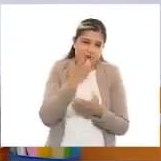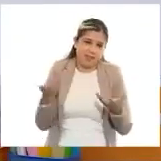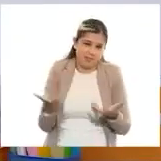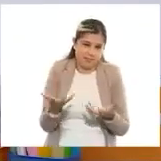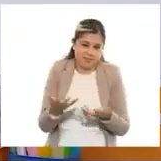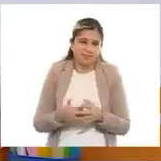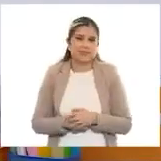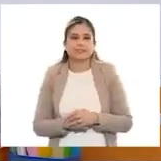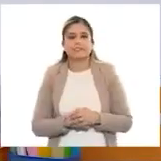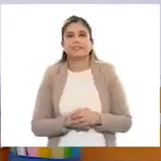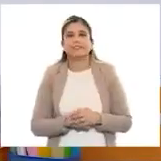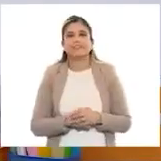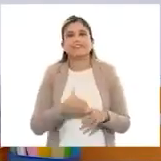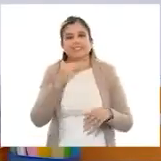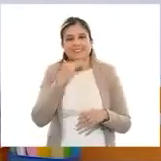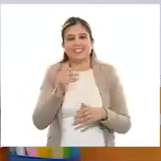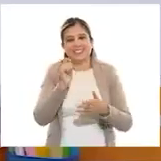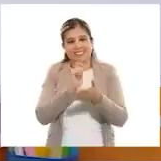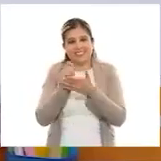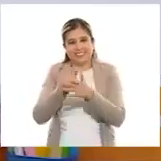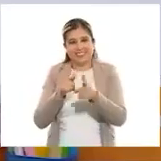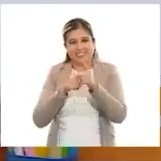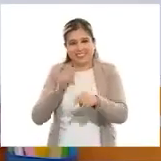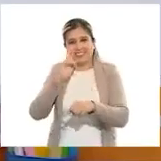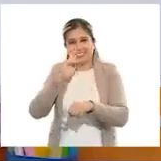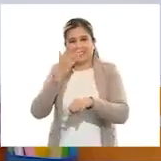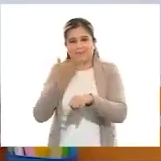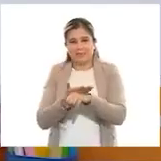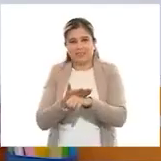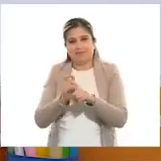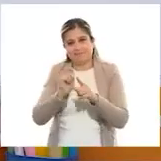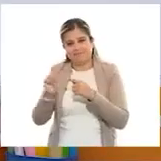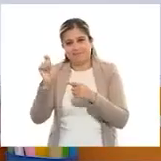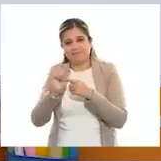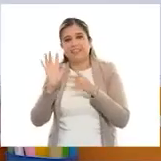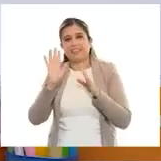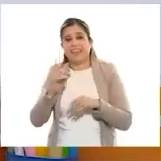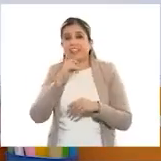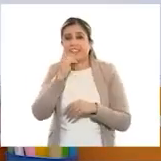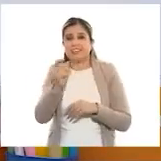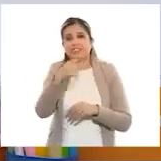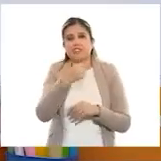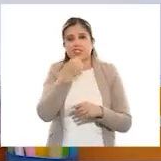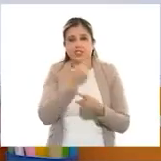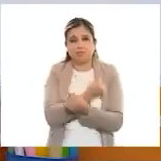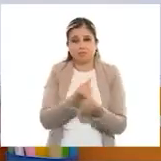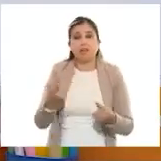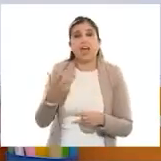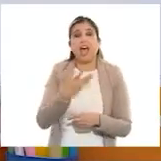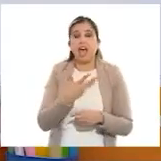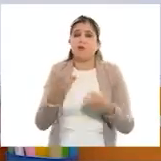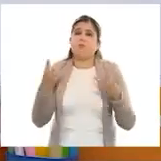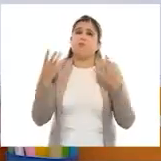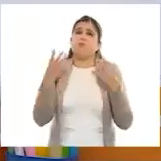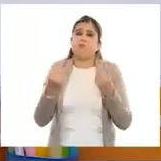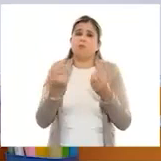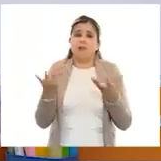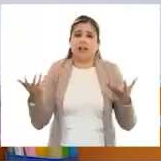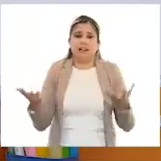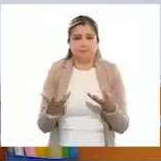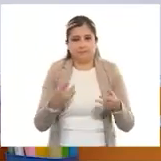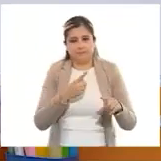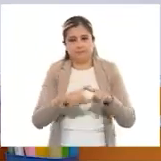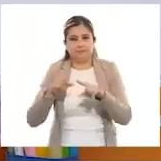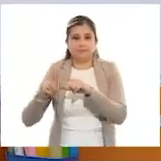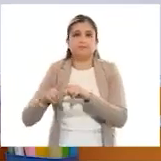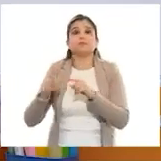Ale. Pues podemos seguir anotando responsabilidades porque ya dijimos que las niñas y los niños tienen mucho que hacer, tienen